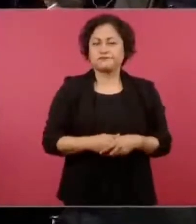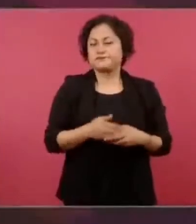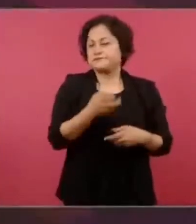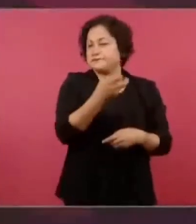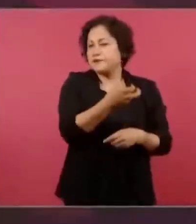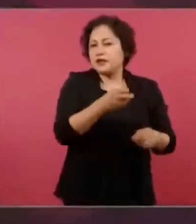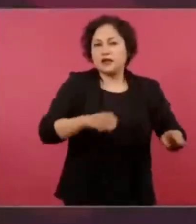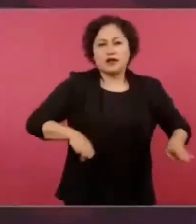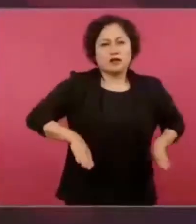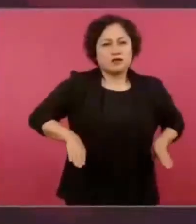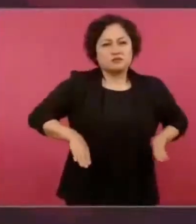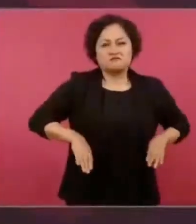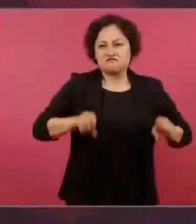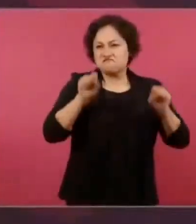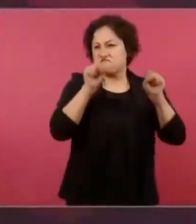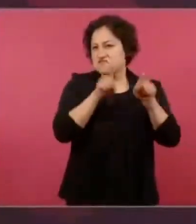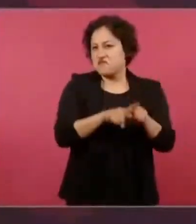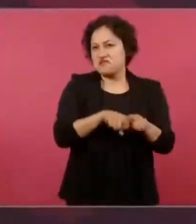engañaron de que iba a haber un cambio